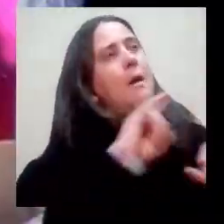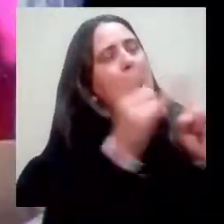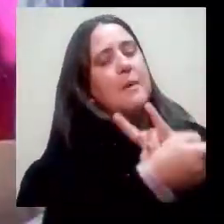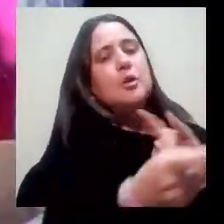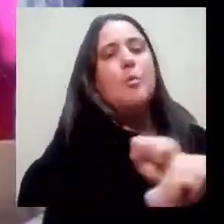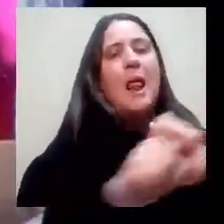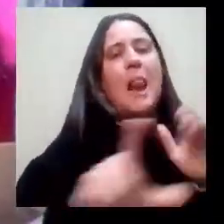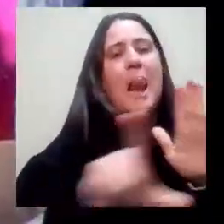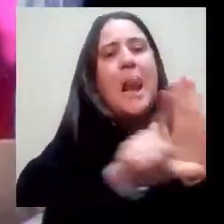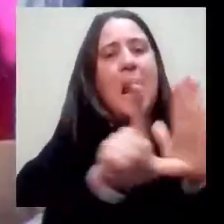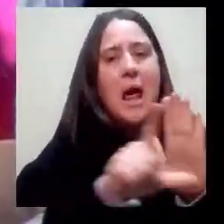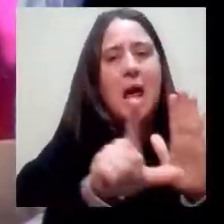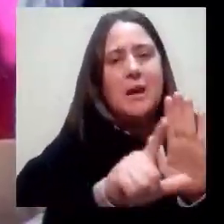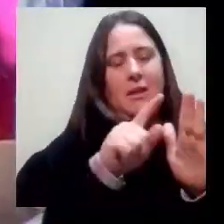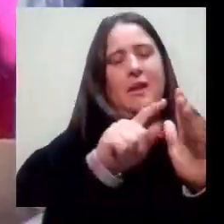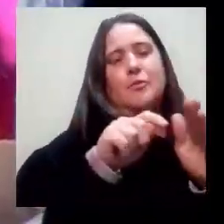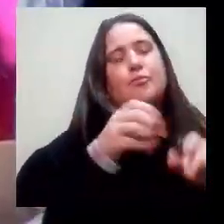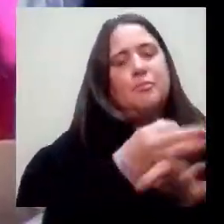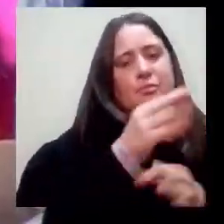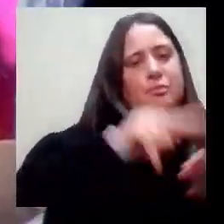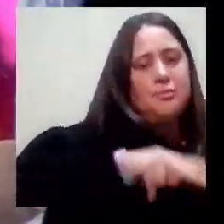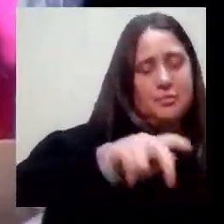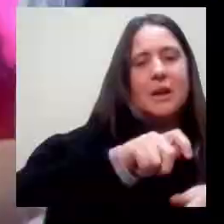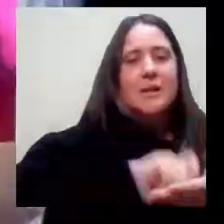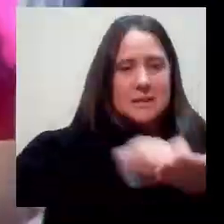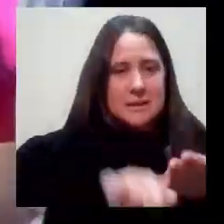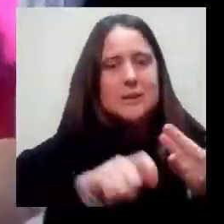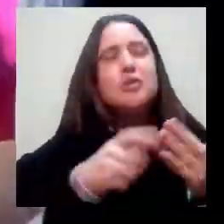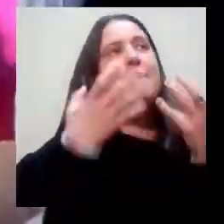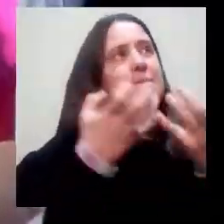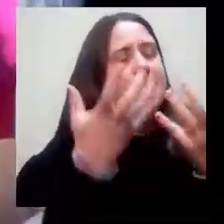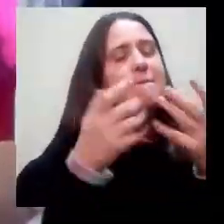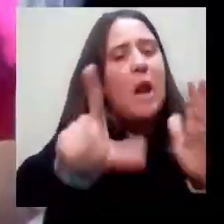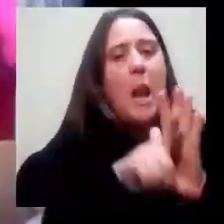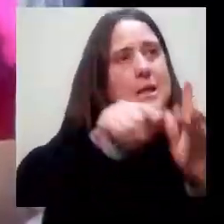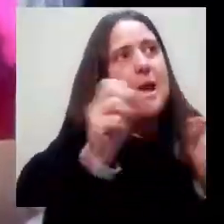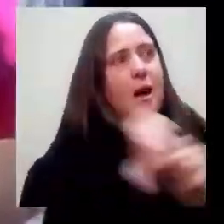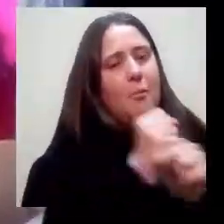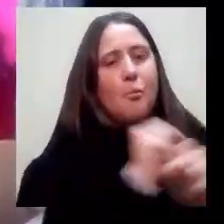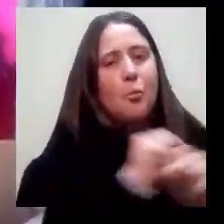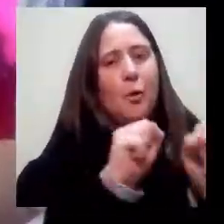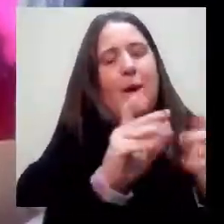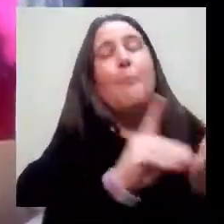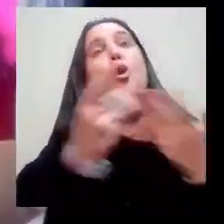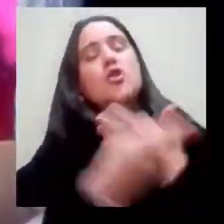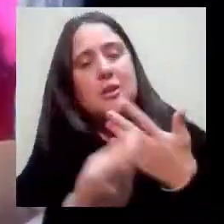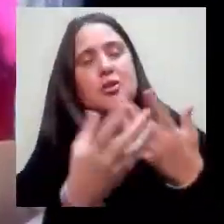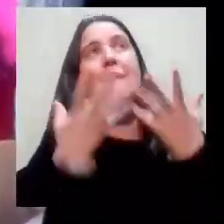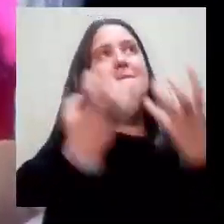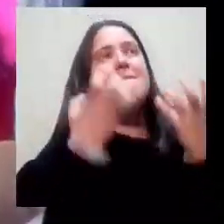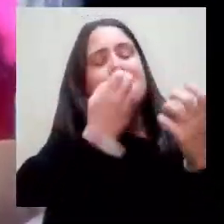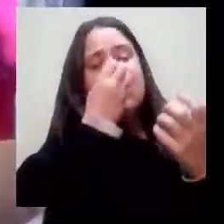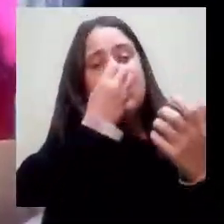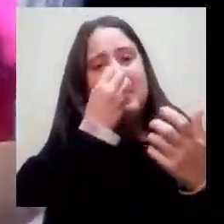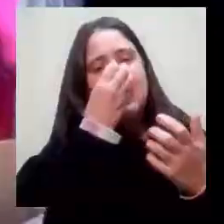me pondría al hombro traccionar que salga esa ley con los distintos actores. Es uno de mis sueños.